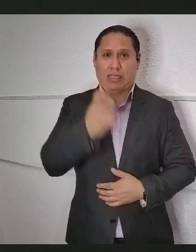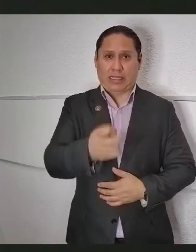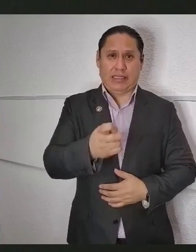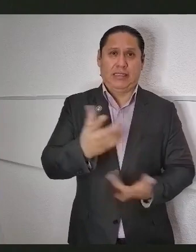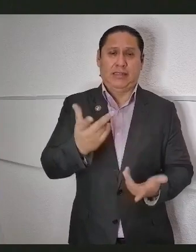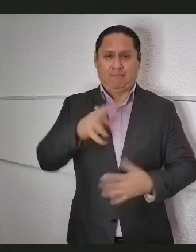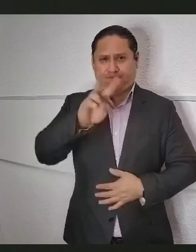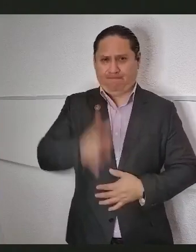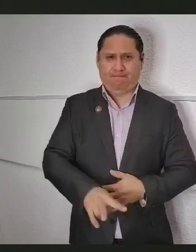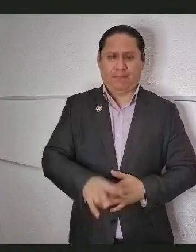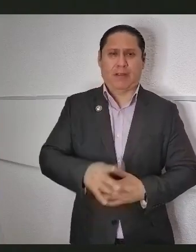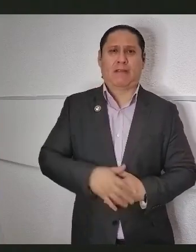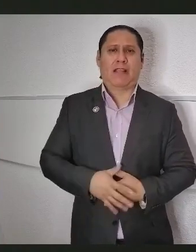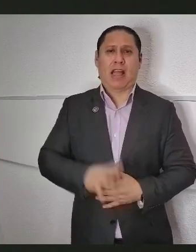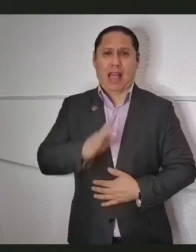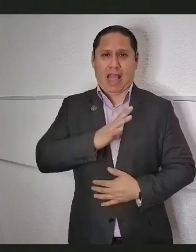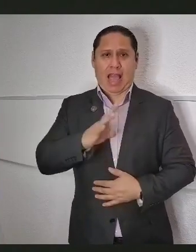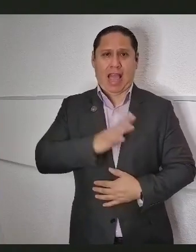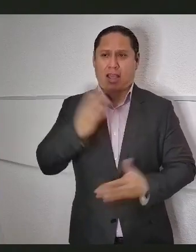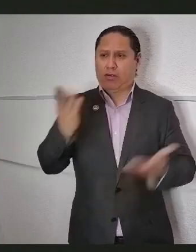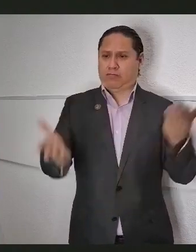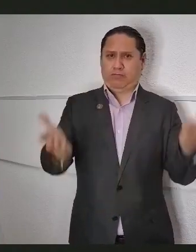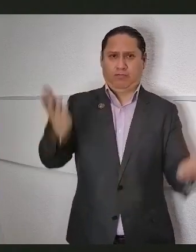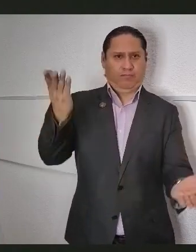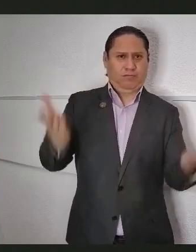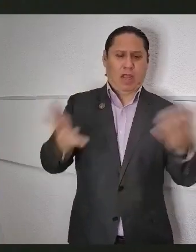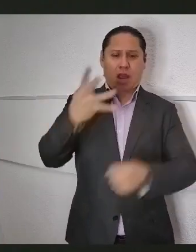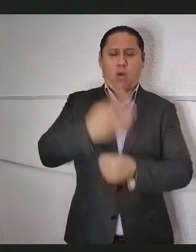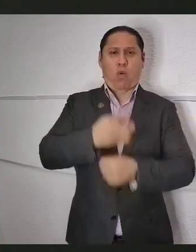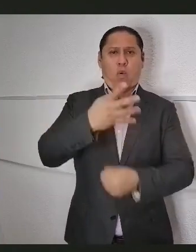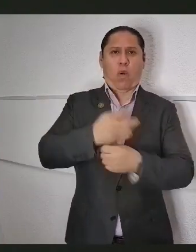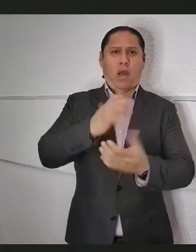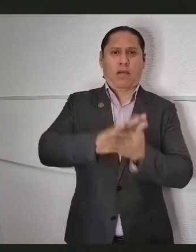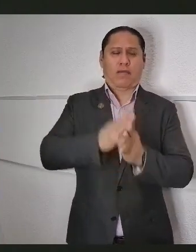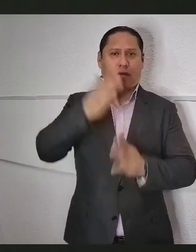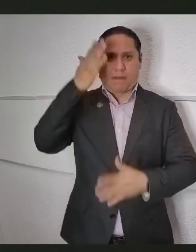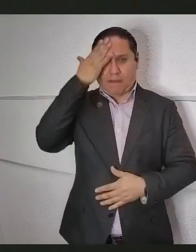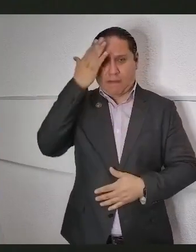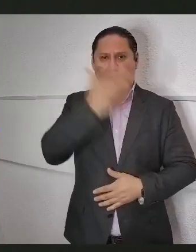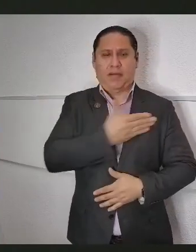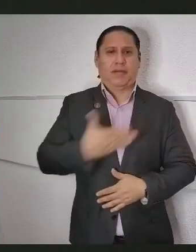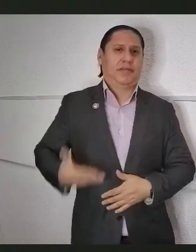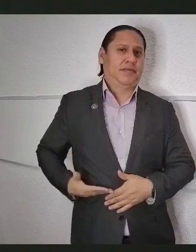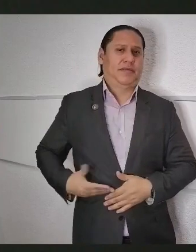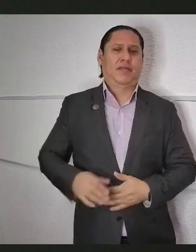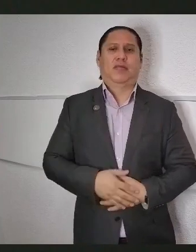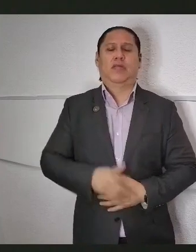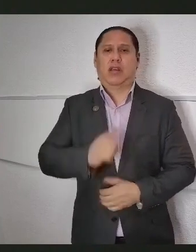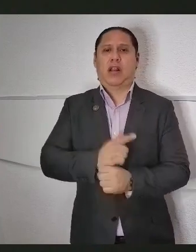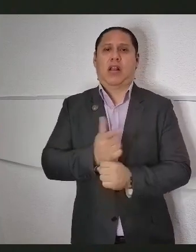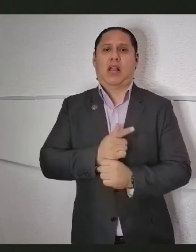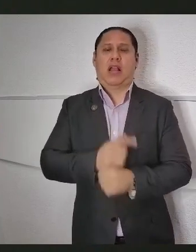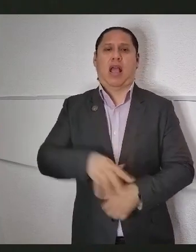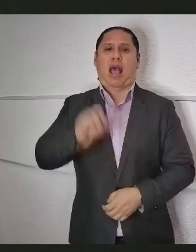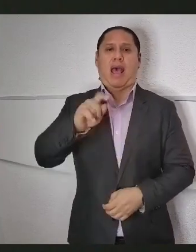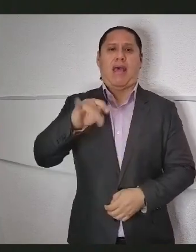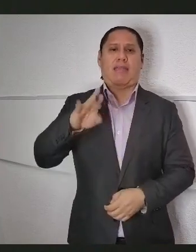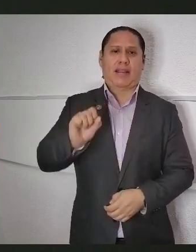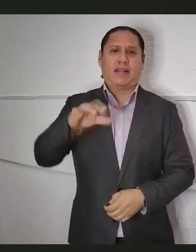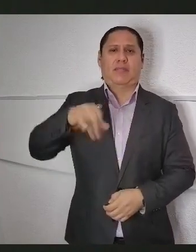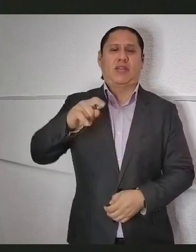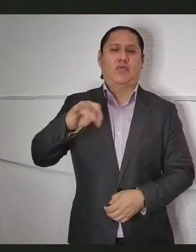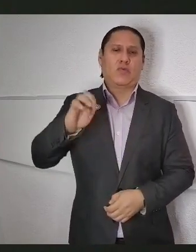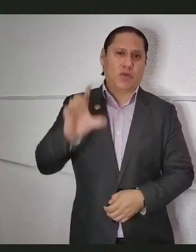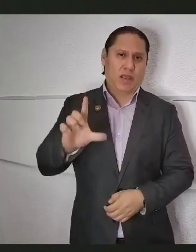realidad, existe el contraste de la cuarta transformación que encabeza nuestro presidente, el licenciado Andrés Manuel López